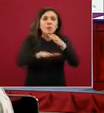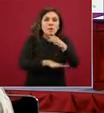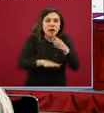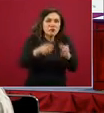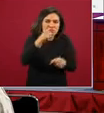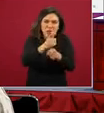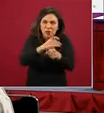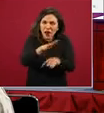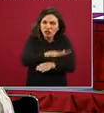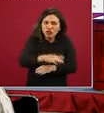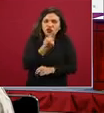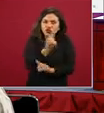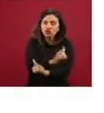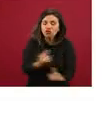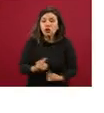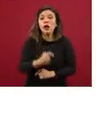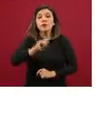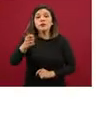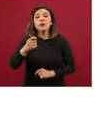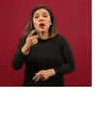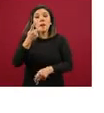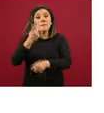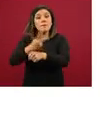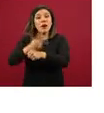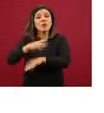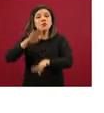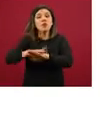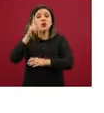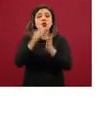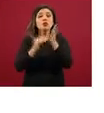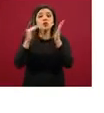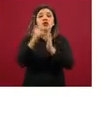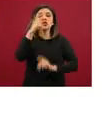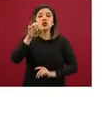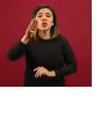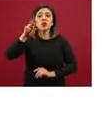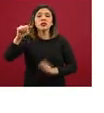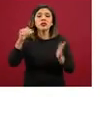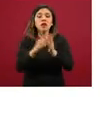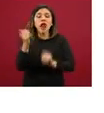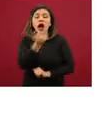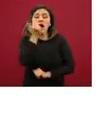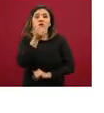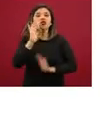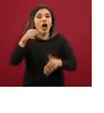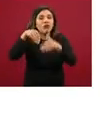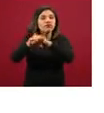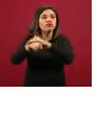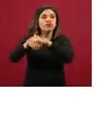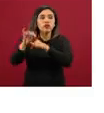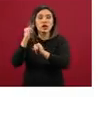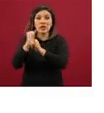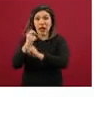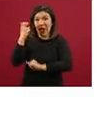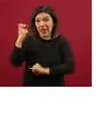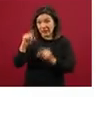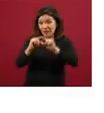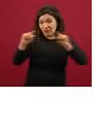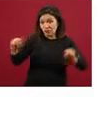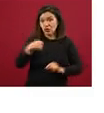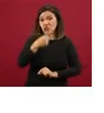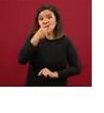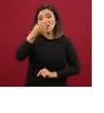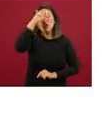y en media superior más de 1,196,000 estudiantes han visitado la página. La página, quisiera decir